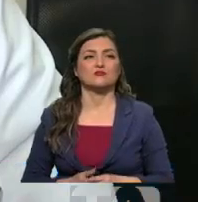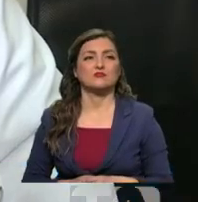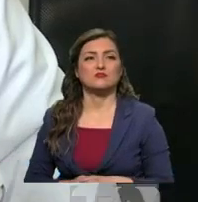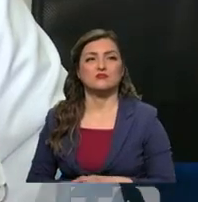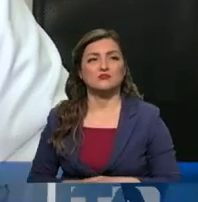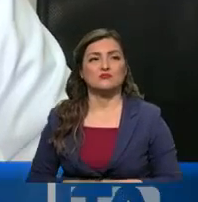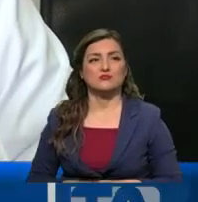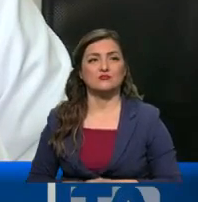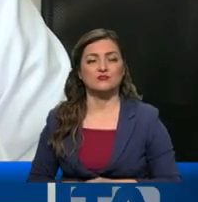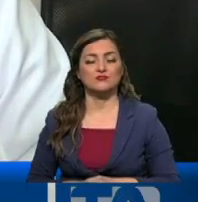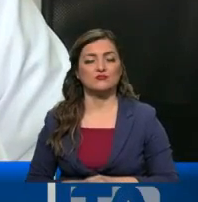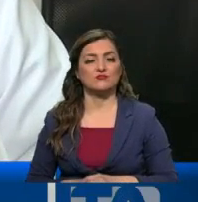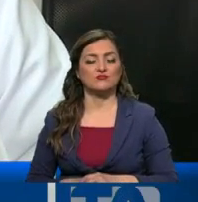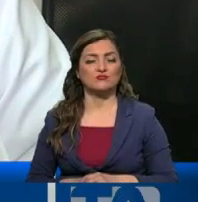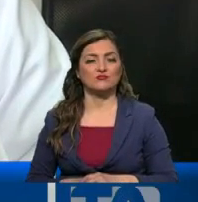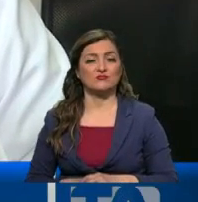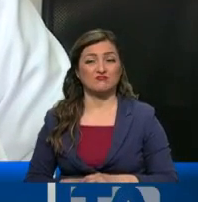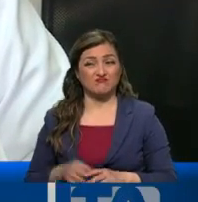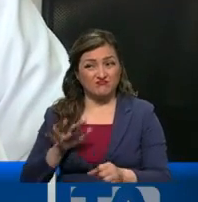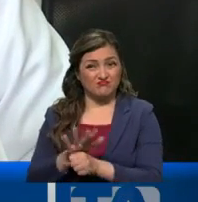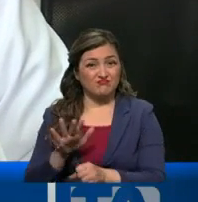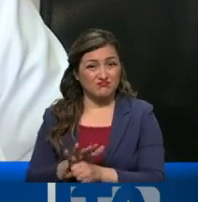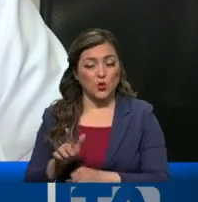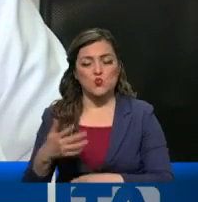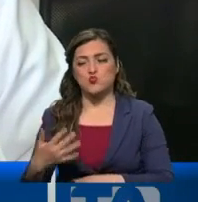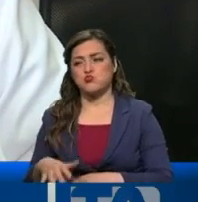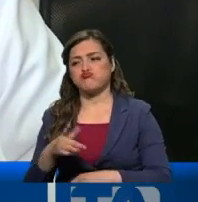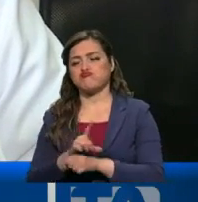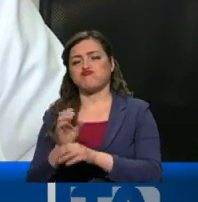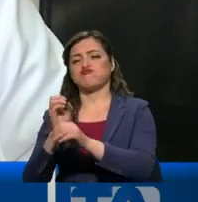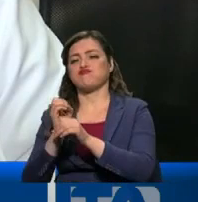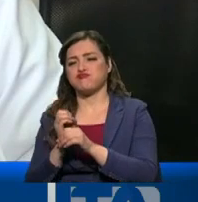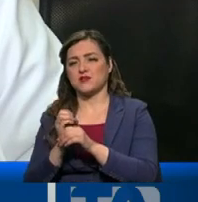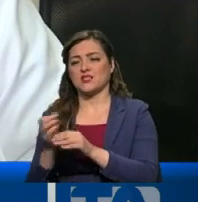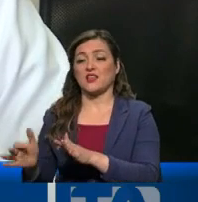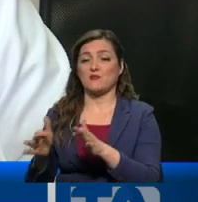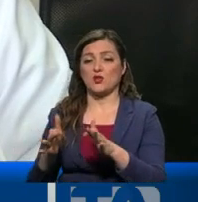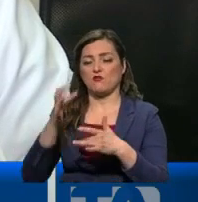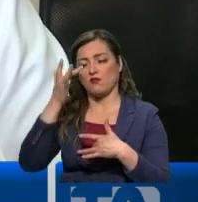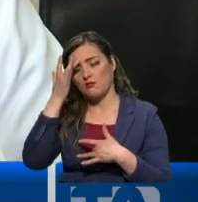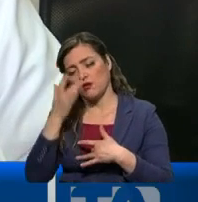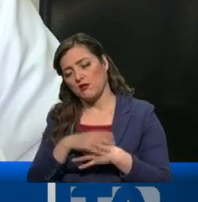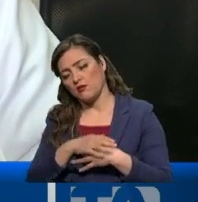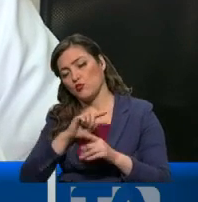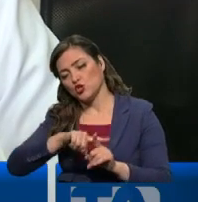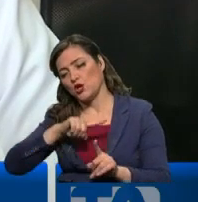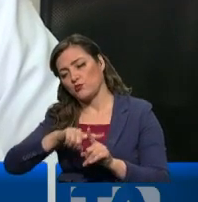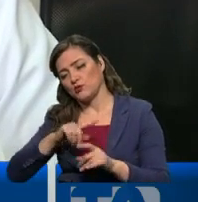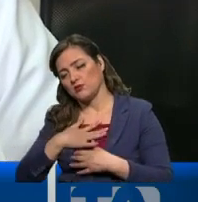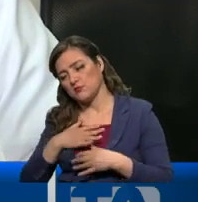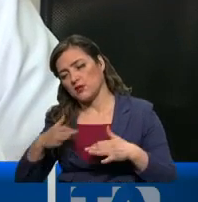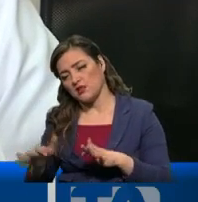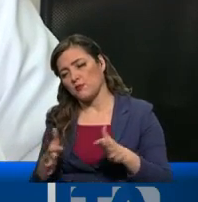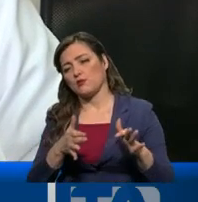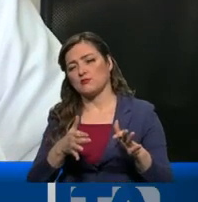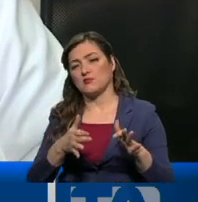ha obligado el COVID es que no solamente hay que tratar durante la enfermedad, sino que tratar también las secuelas que deja